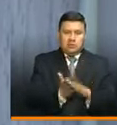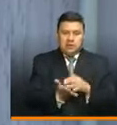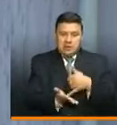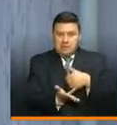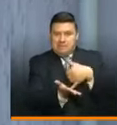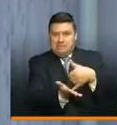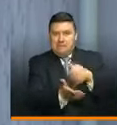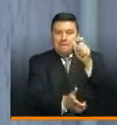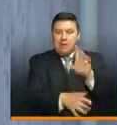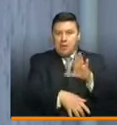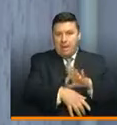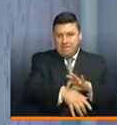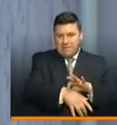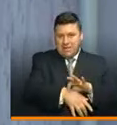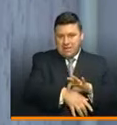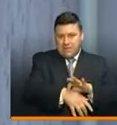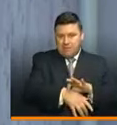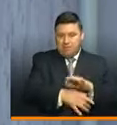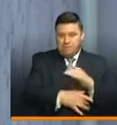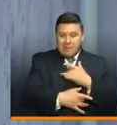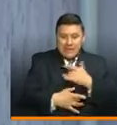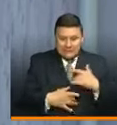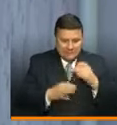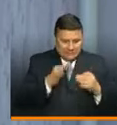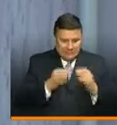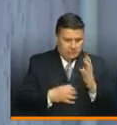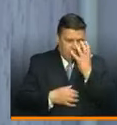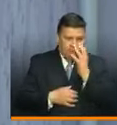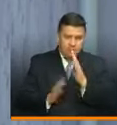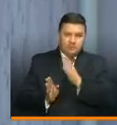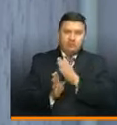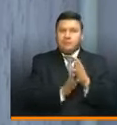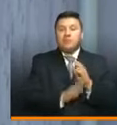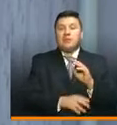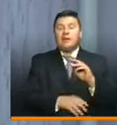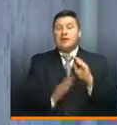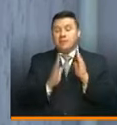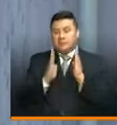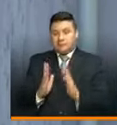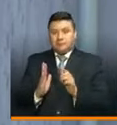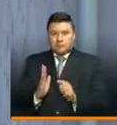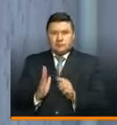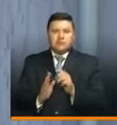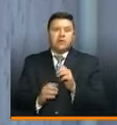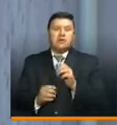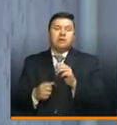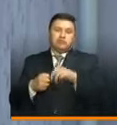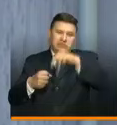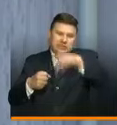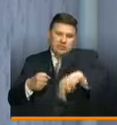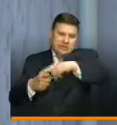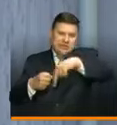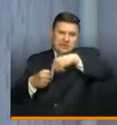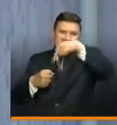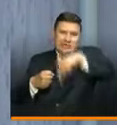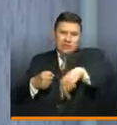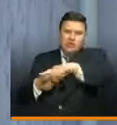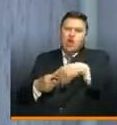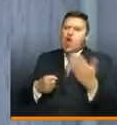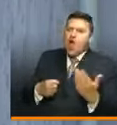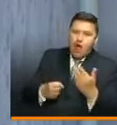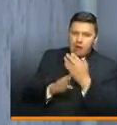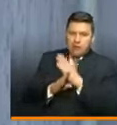para personal médico sanitario y pasaríamos a la categoría de ciudadanía. Entonces,